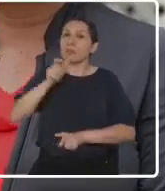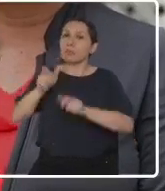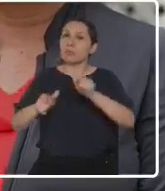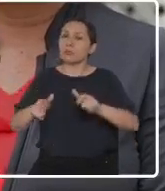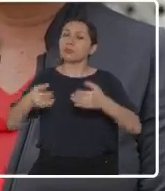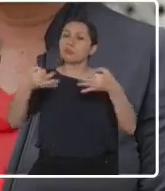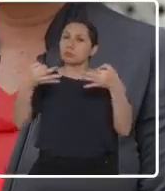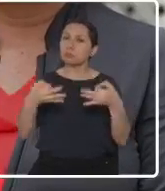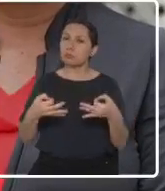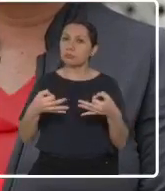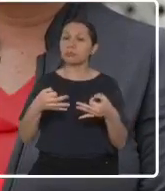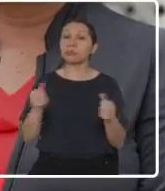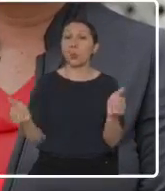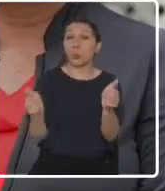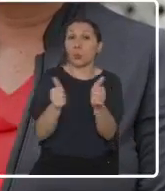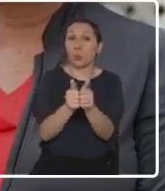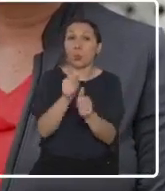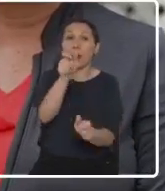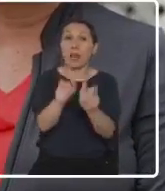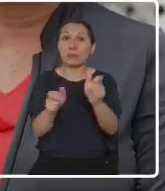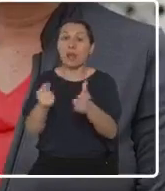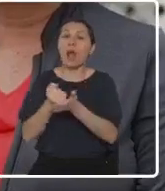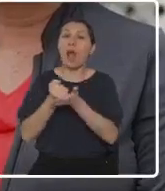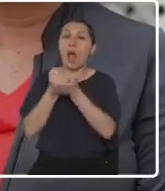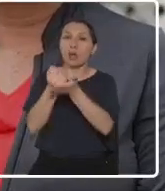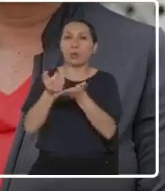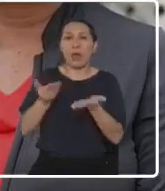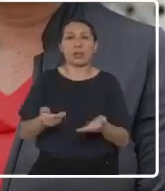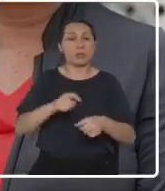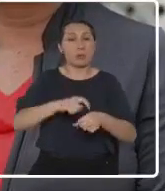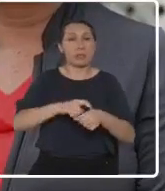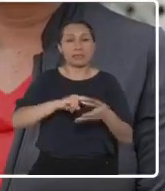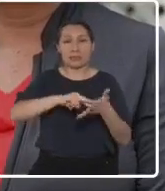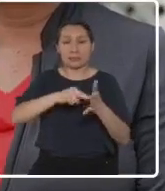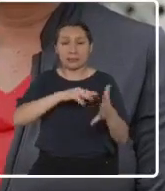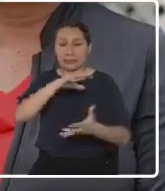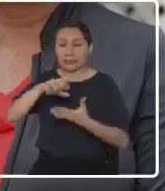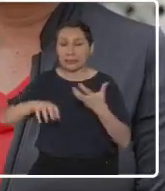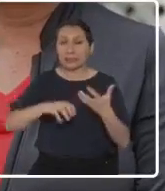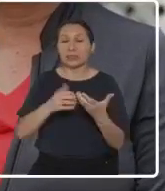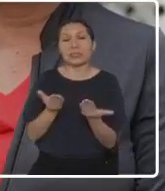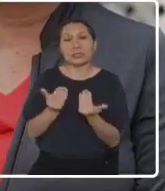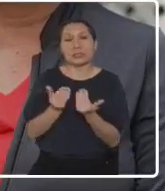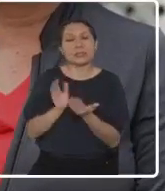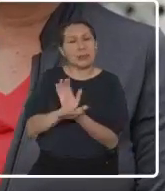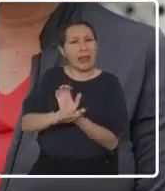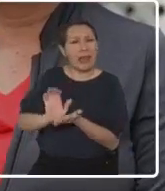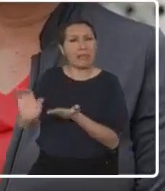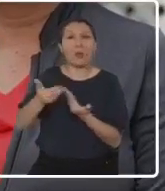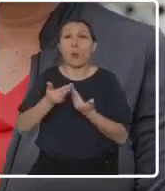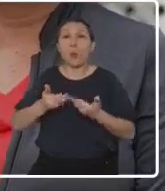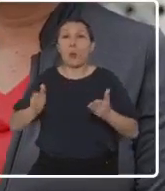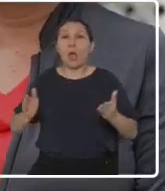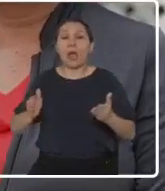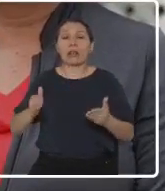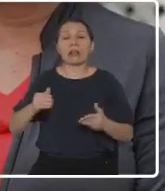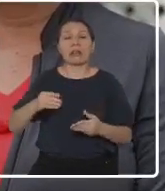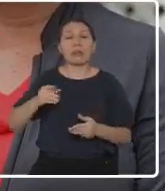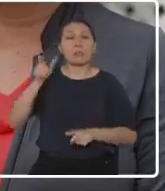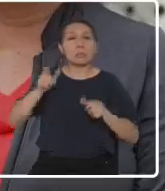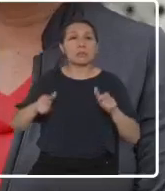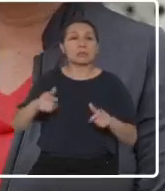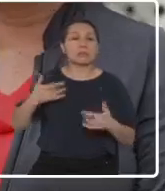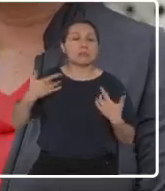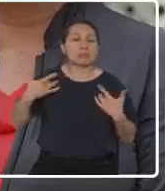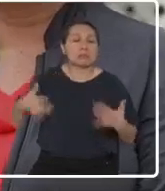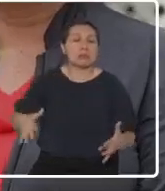seguridad, estar en terreno con la gente, ayuda en este momento de crisis y es necesario para evitar cualquier tipo de incivilidad o de